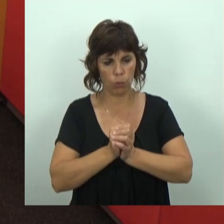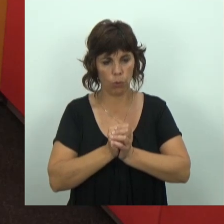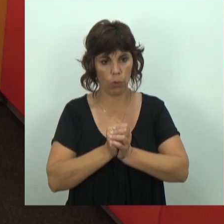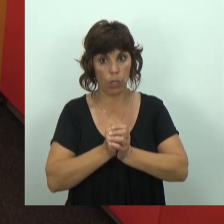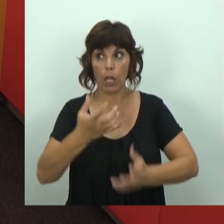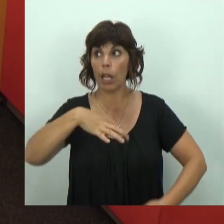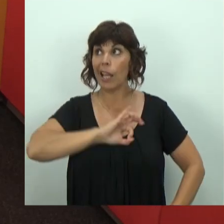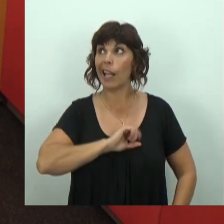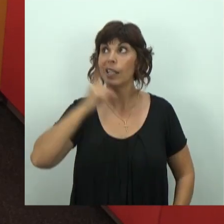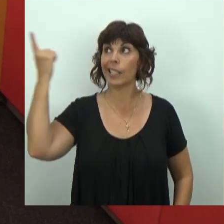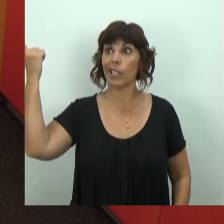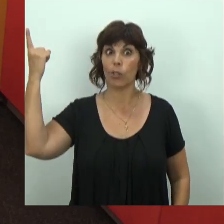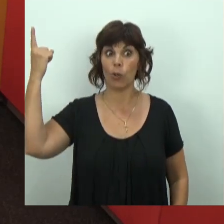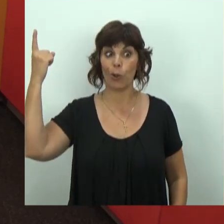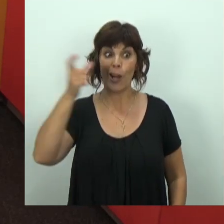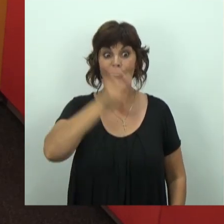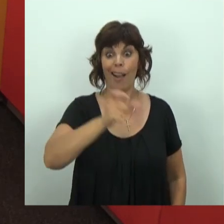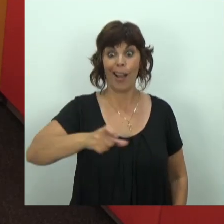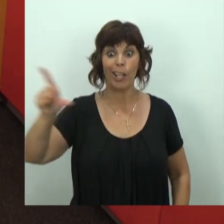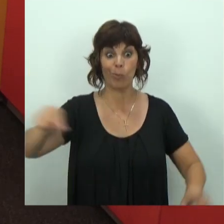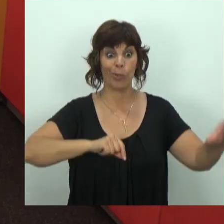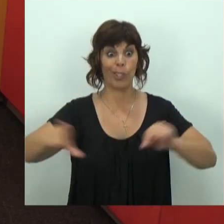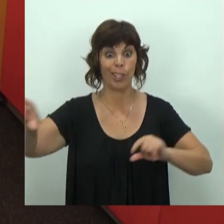justicia a sus escogidos